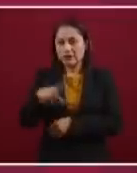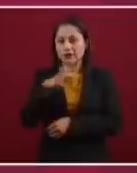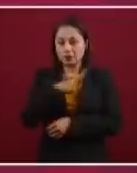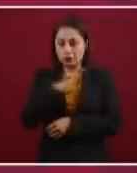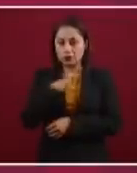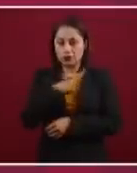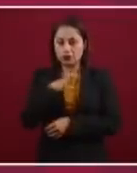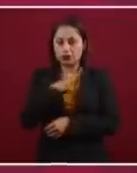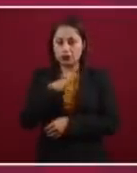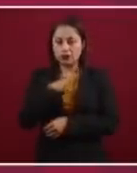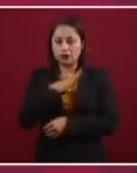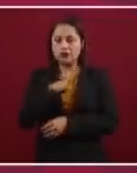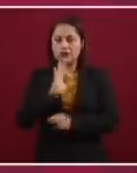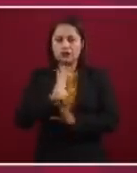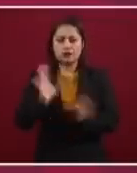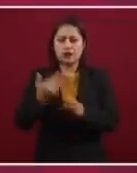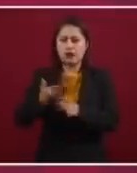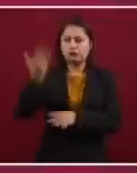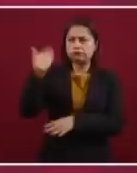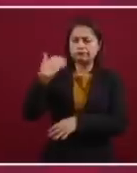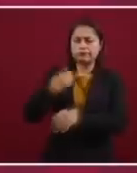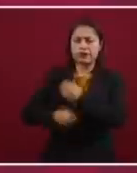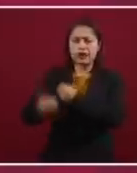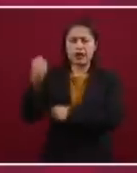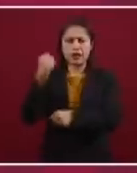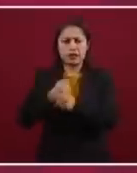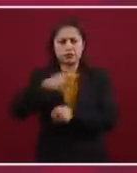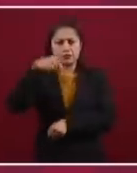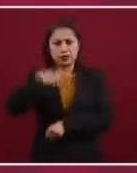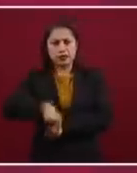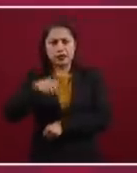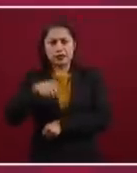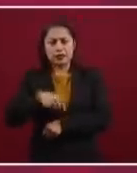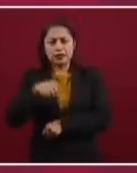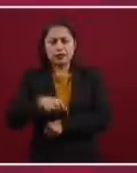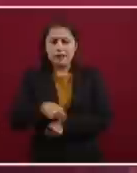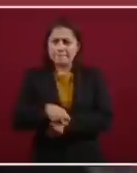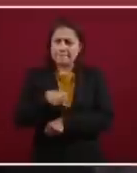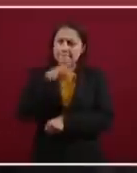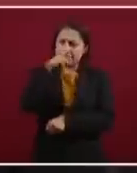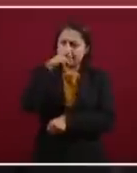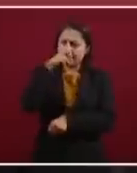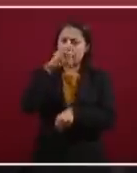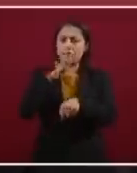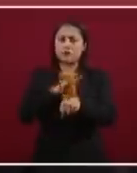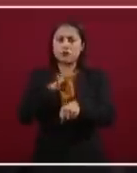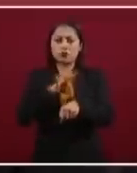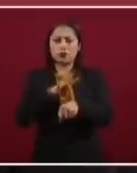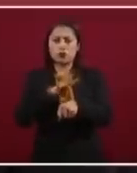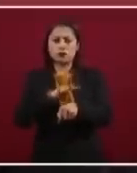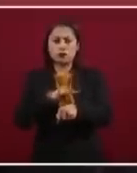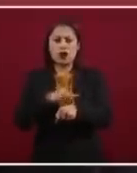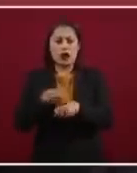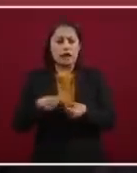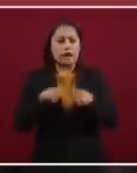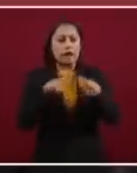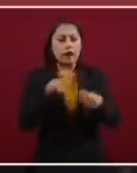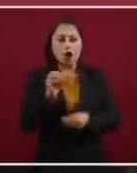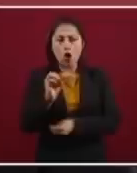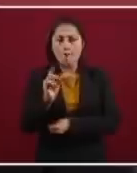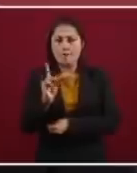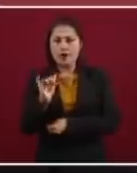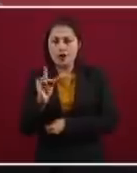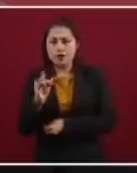un control bastante estricto de la prescripción médica de los opioides los opioides son productos que